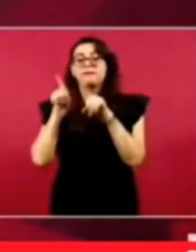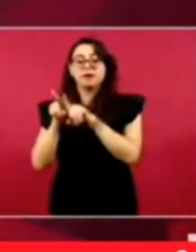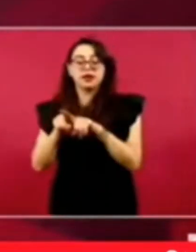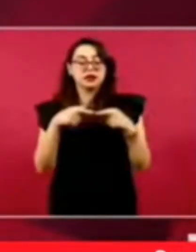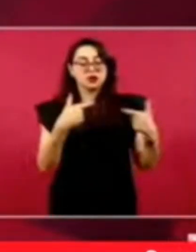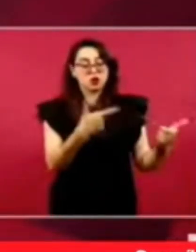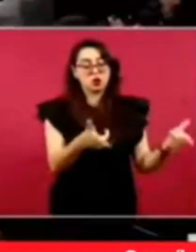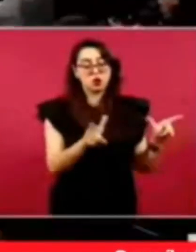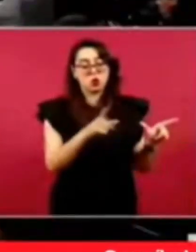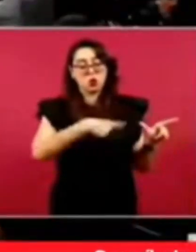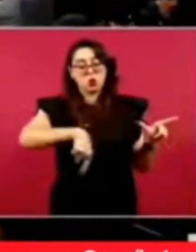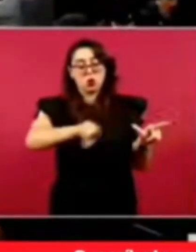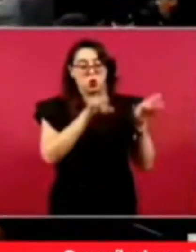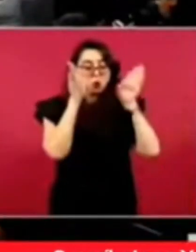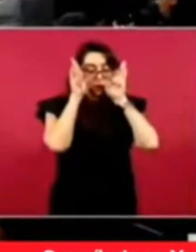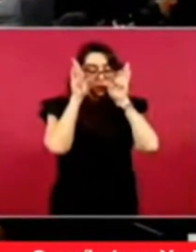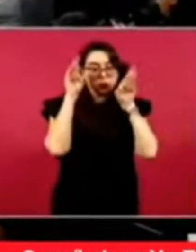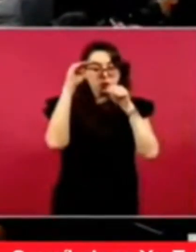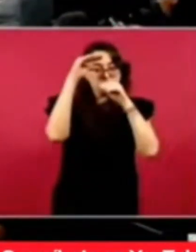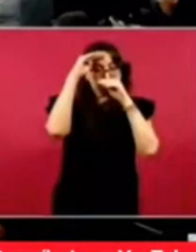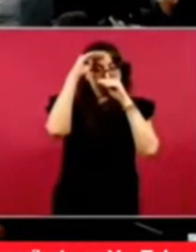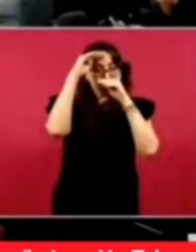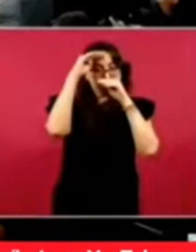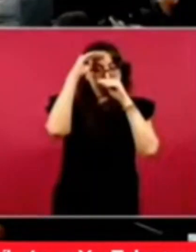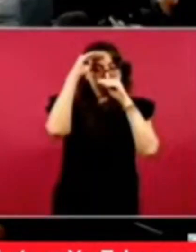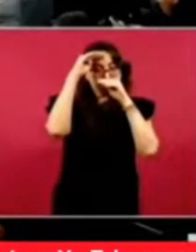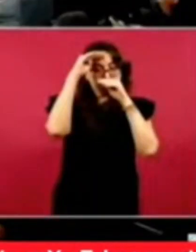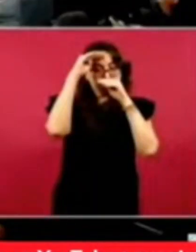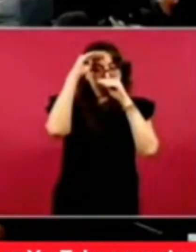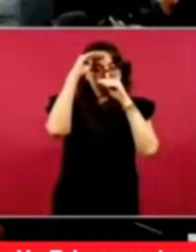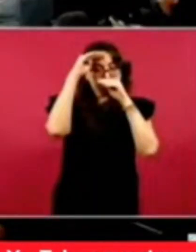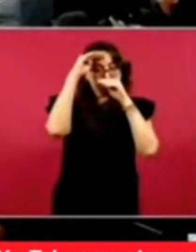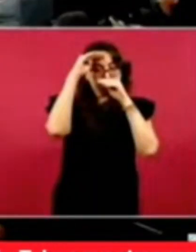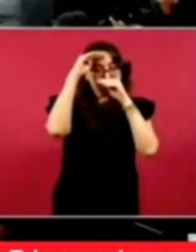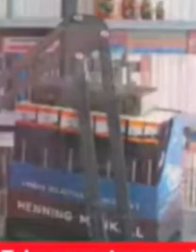Vamos a hacer una pausa ahí, mi querido don David.